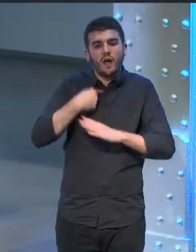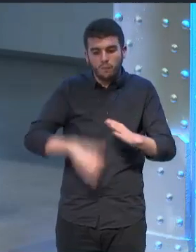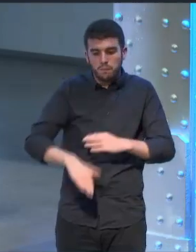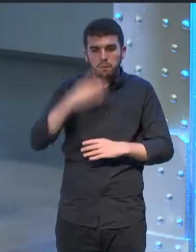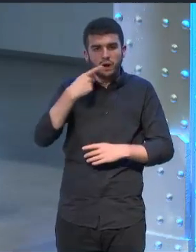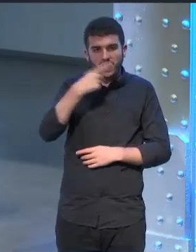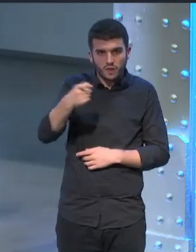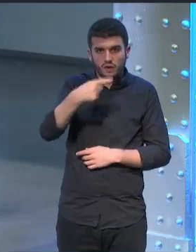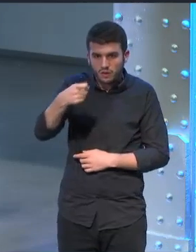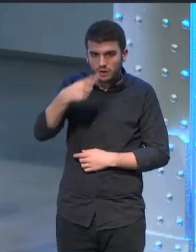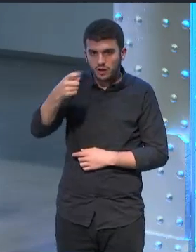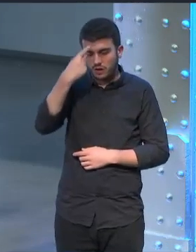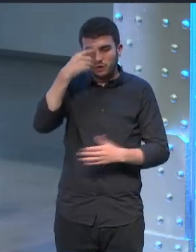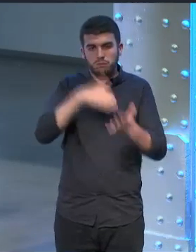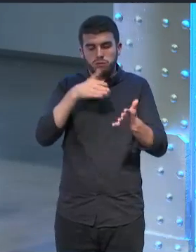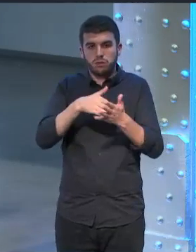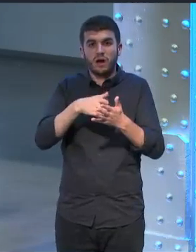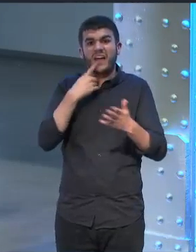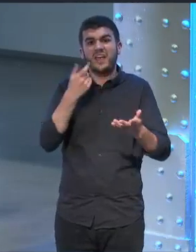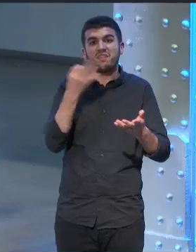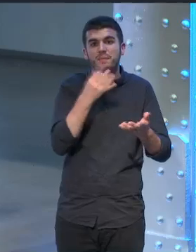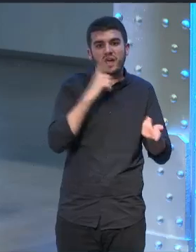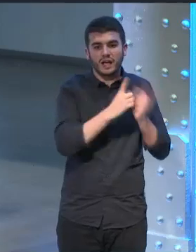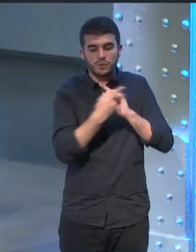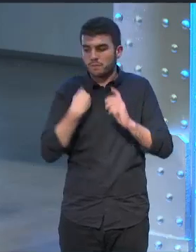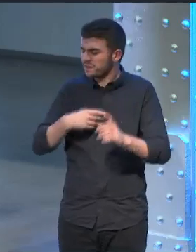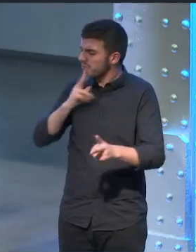cuando tiene que ocurrir totalmente lo contrario, ¿no?